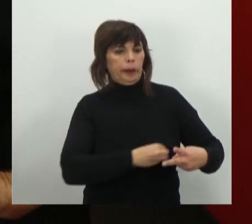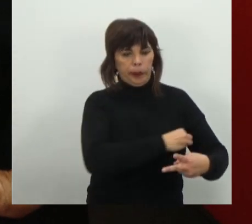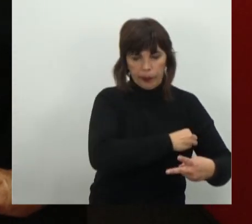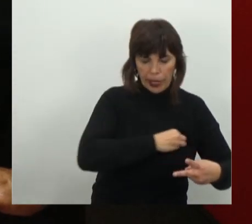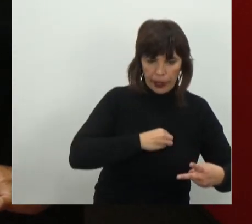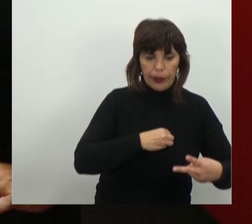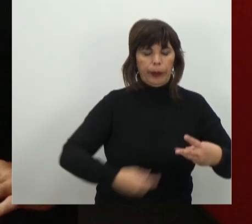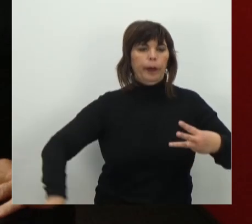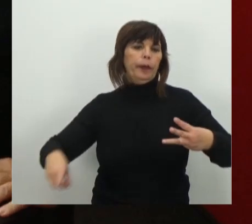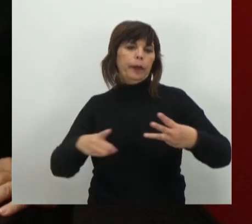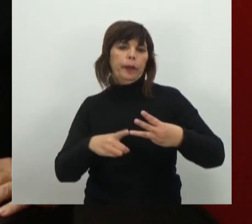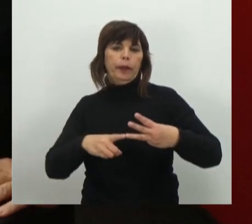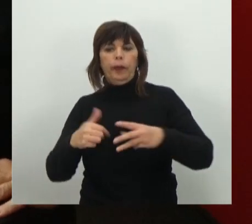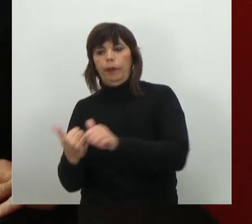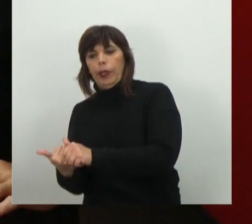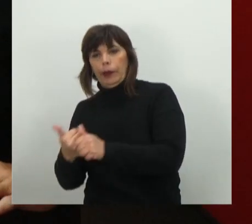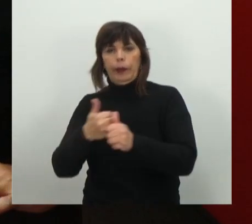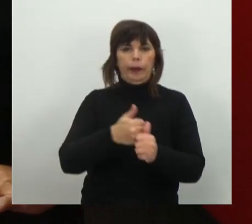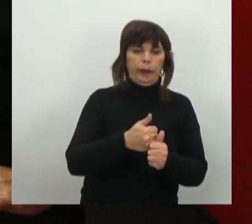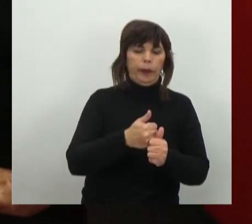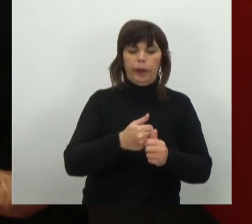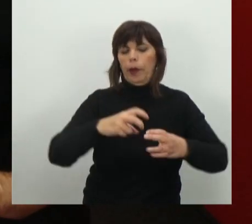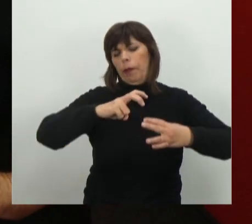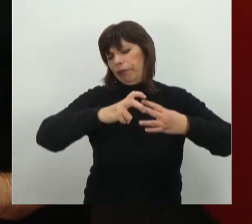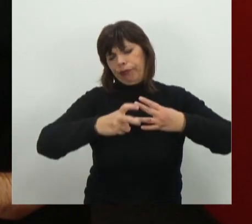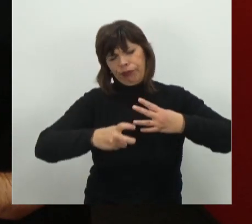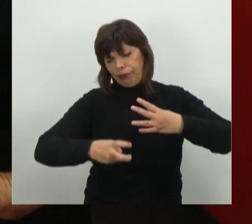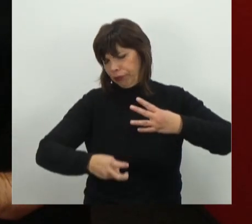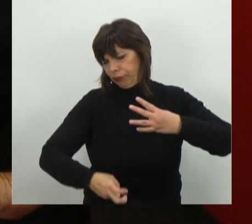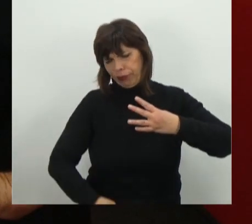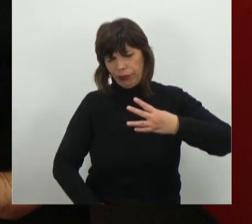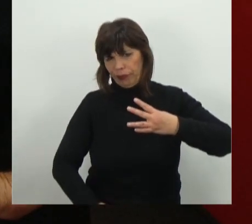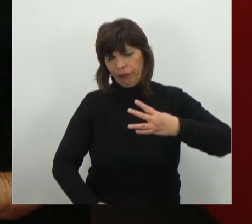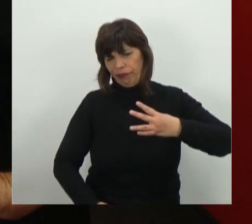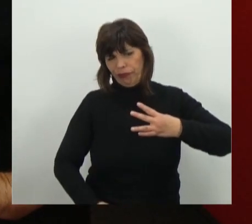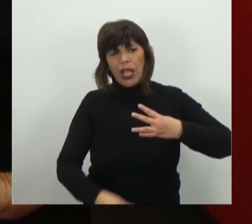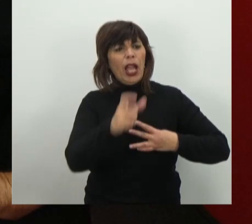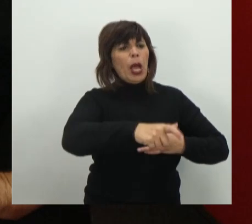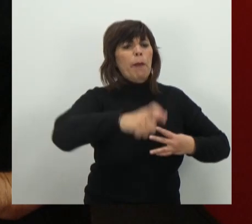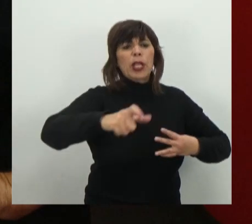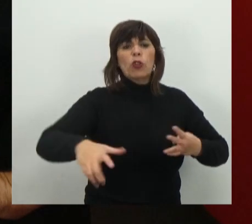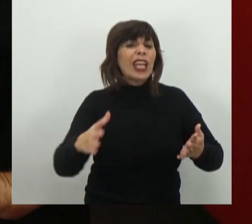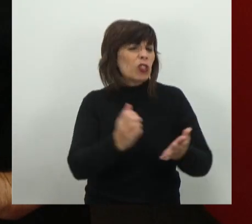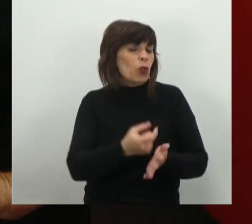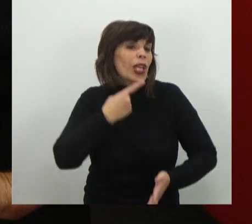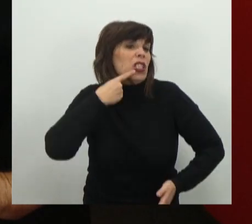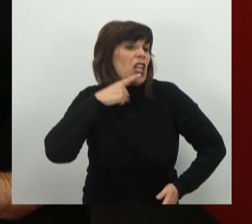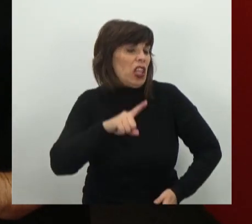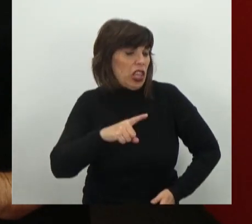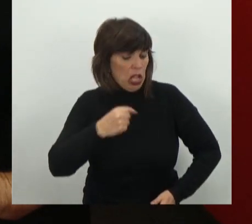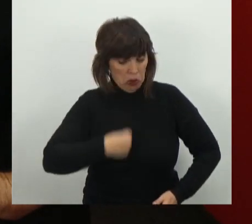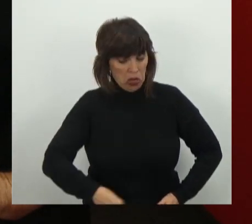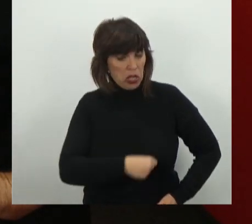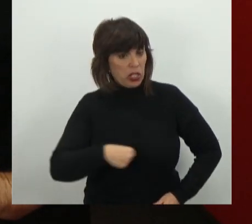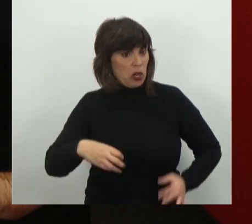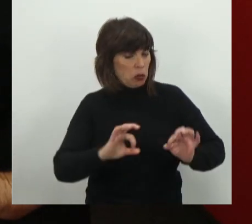seas bautista, ortodoxo, pentecostal, carismático o de cualquiera denominación